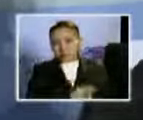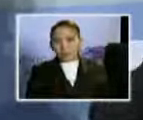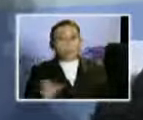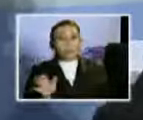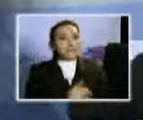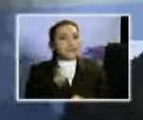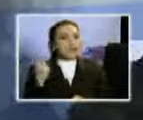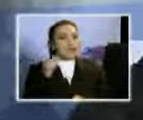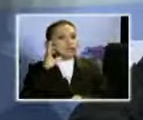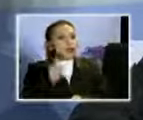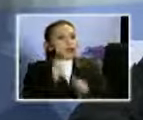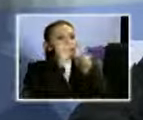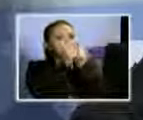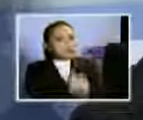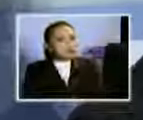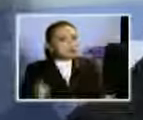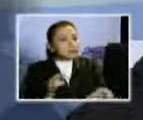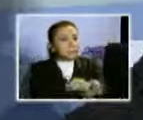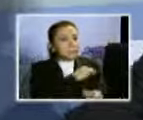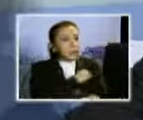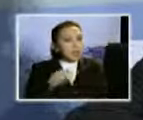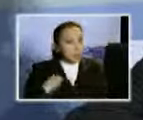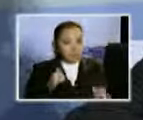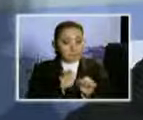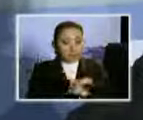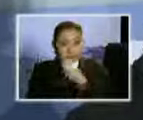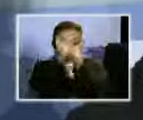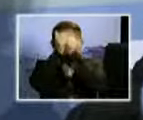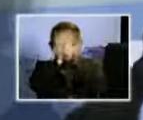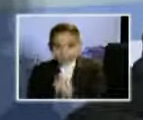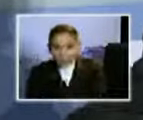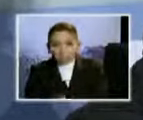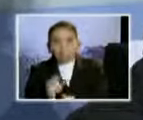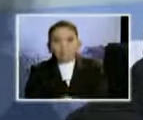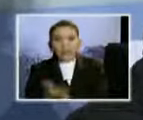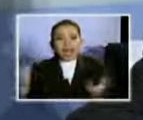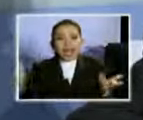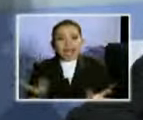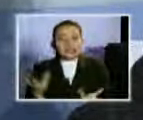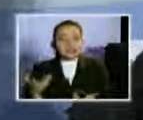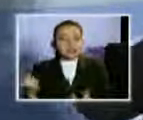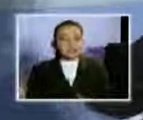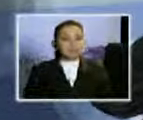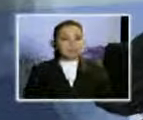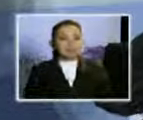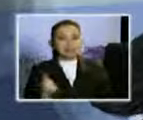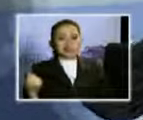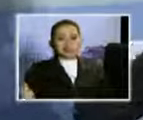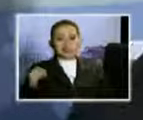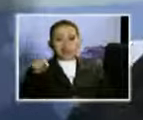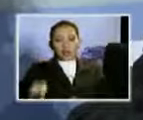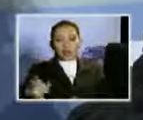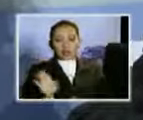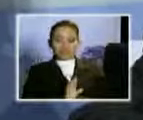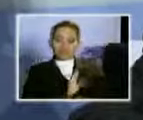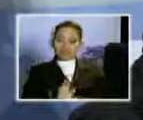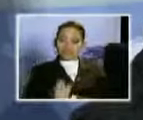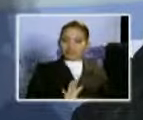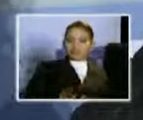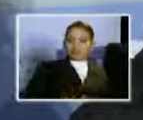¿Por qué no más permanentes? Porque la permanencia solo perpetúa los